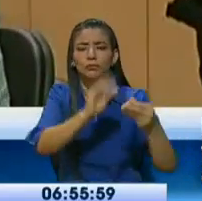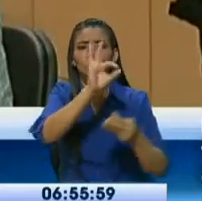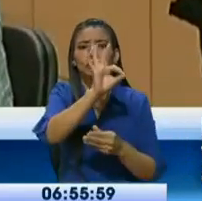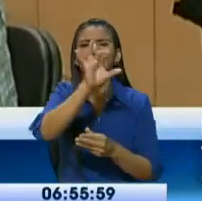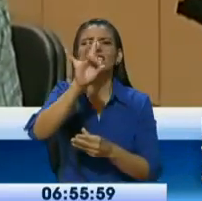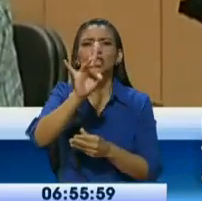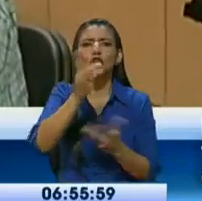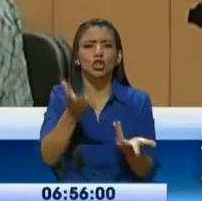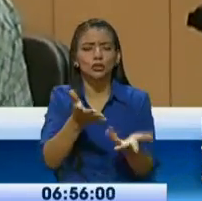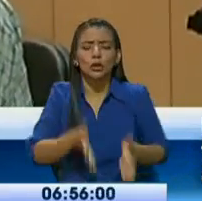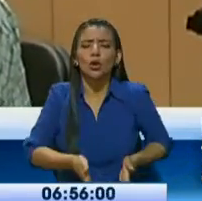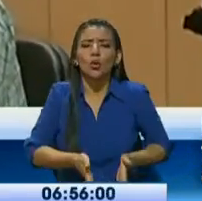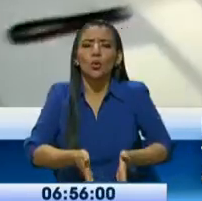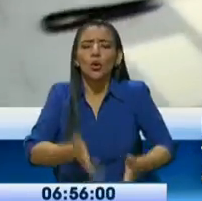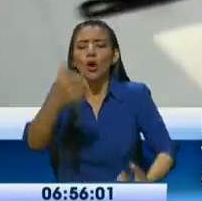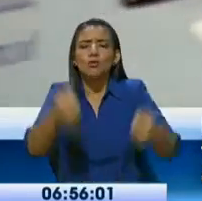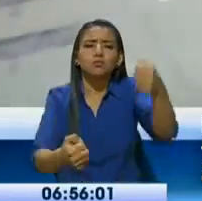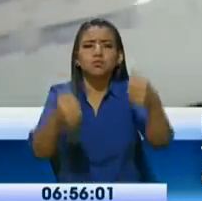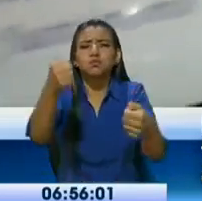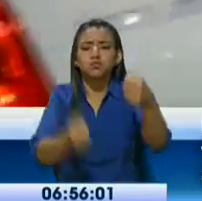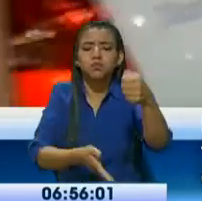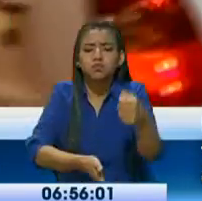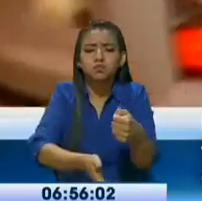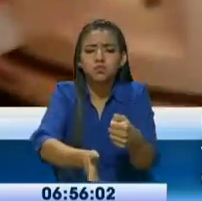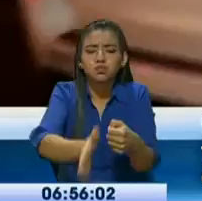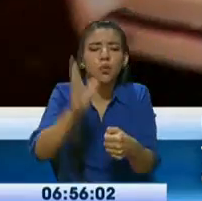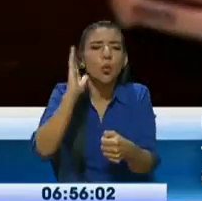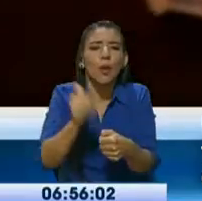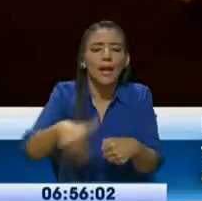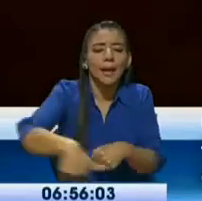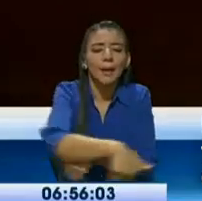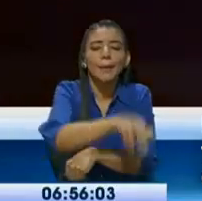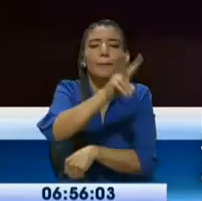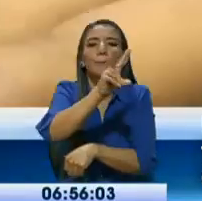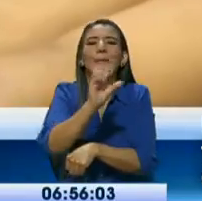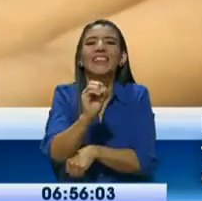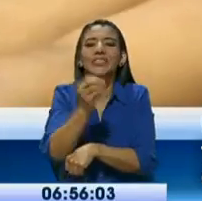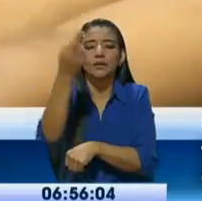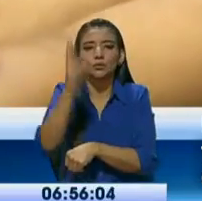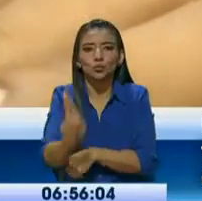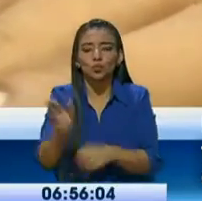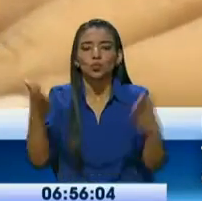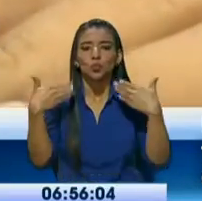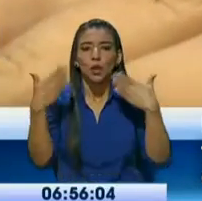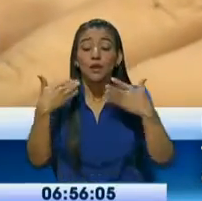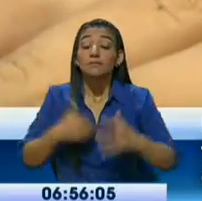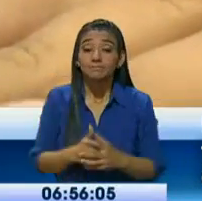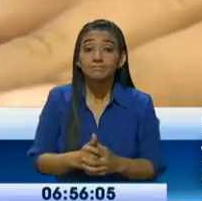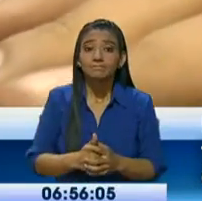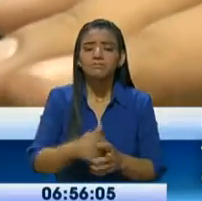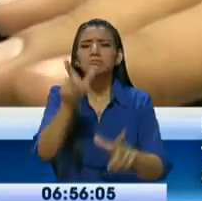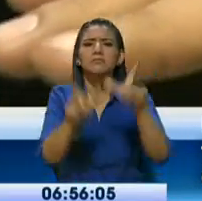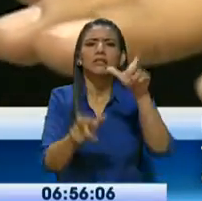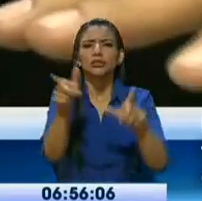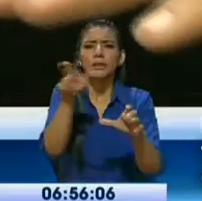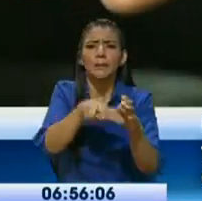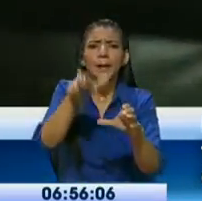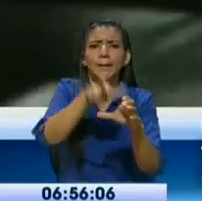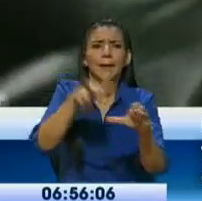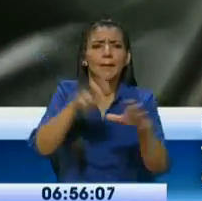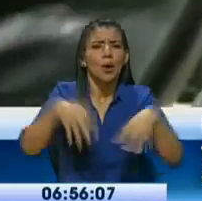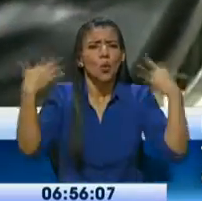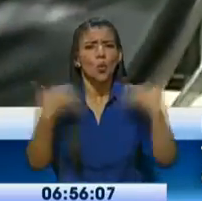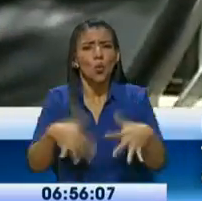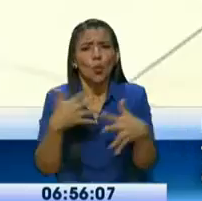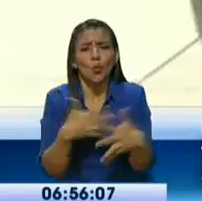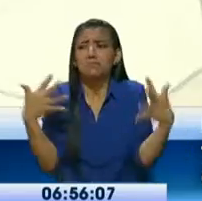mientras se circulaba por la calle Cuenca y la 20, en el suroeste de la urbe. Los pasajeros se encuentran